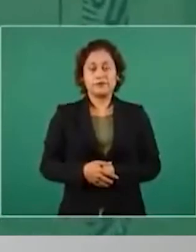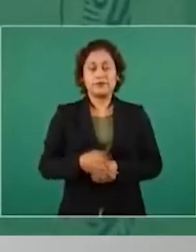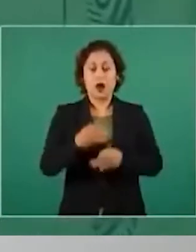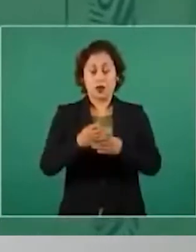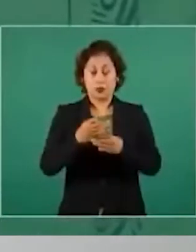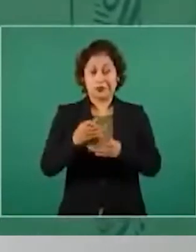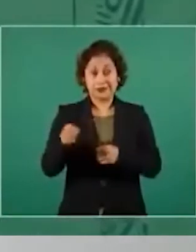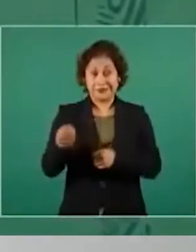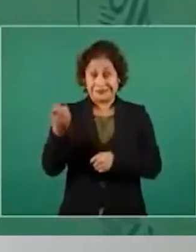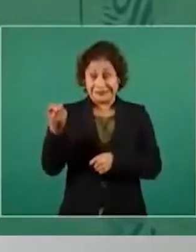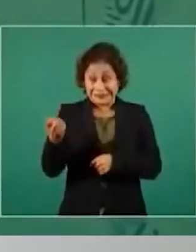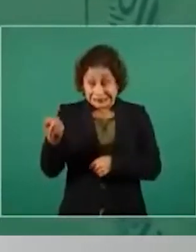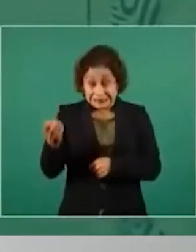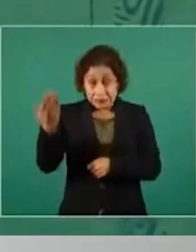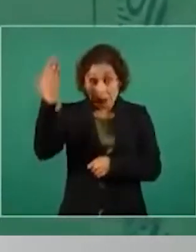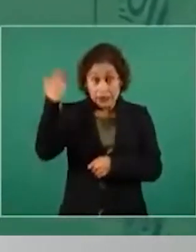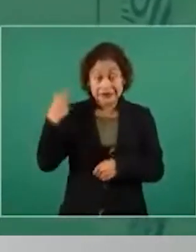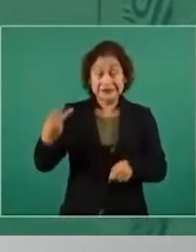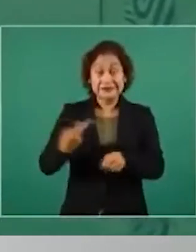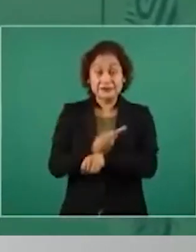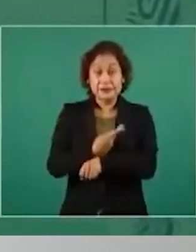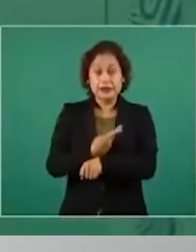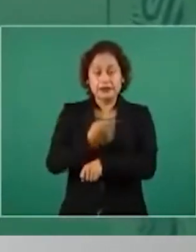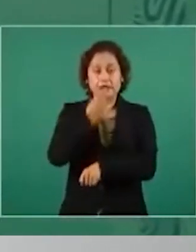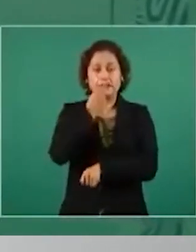las características de las personas